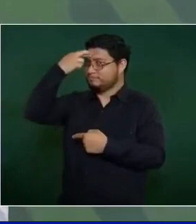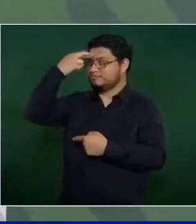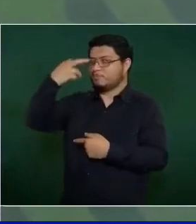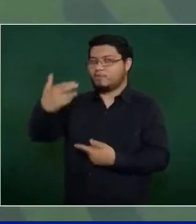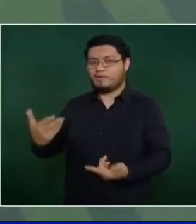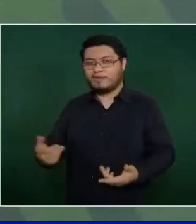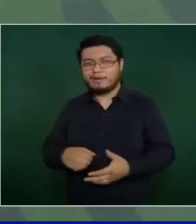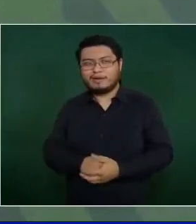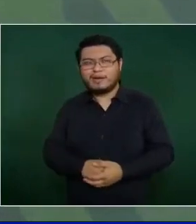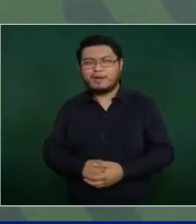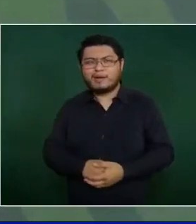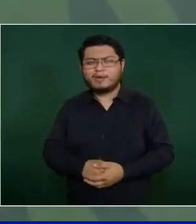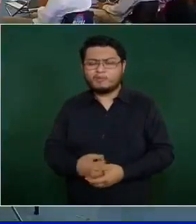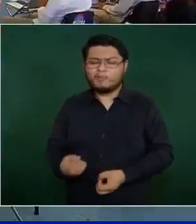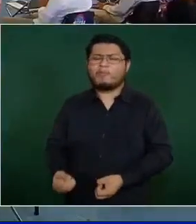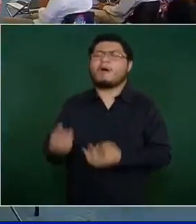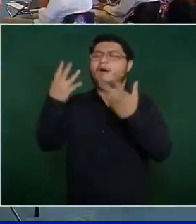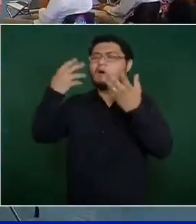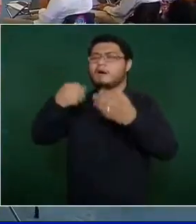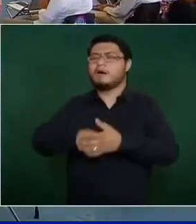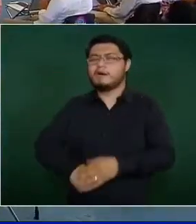¿cuántos fraudes?